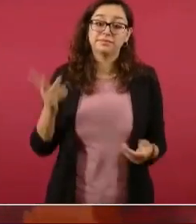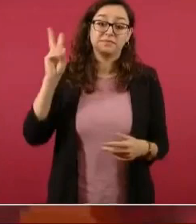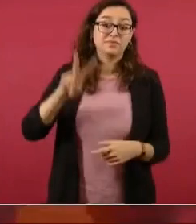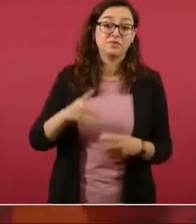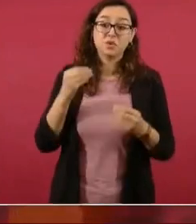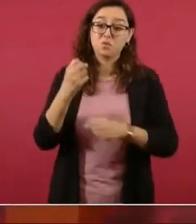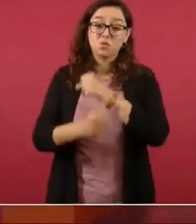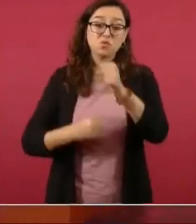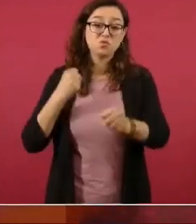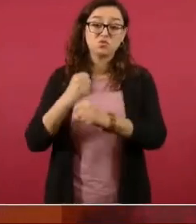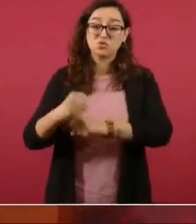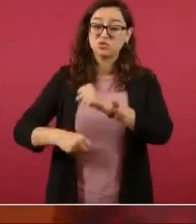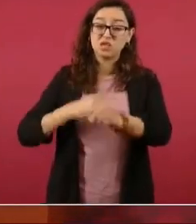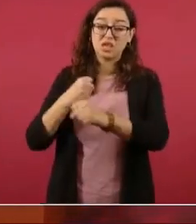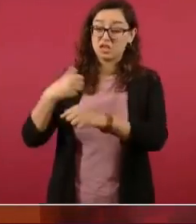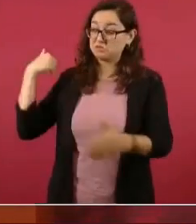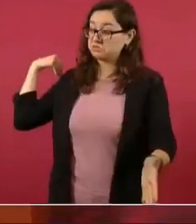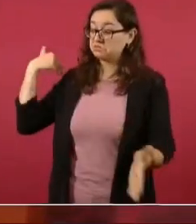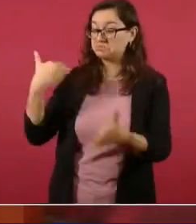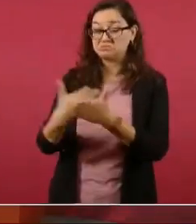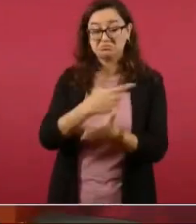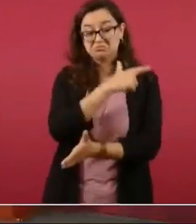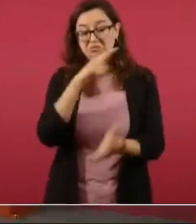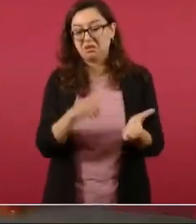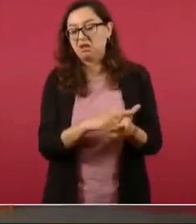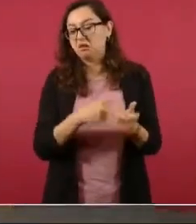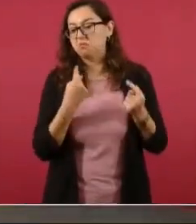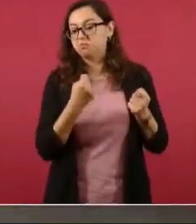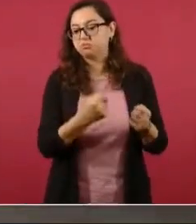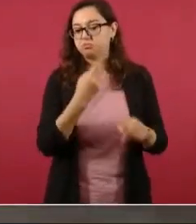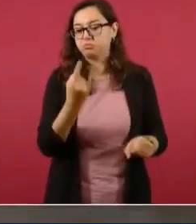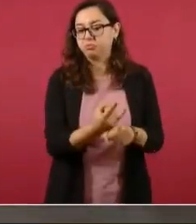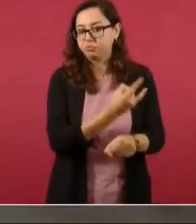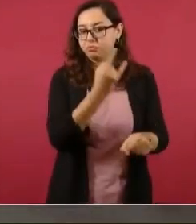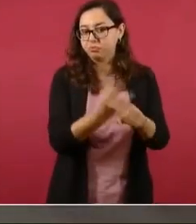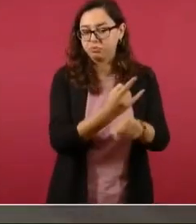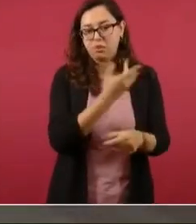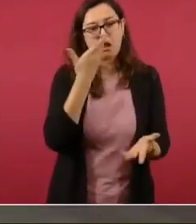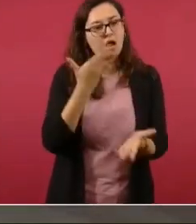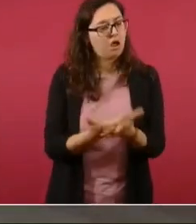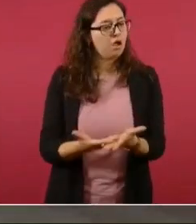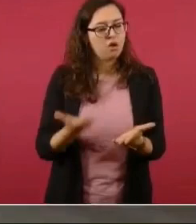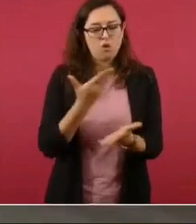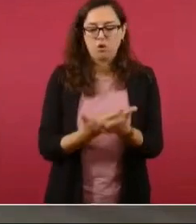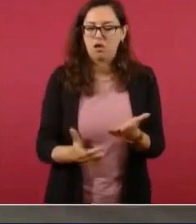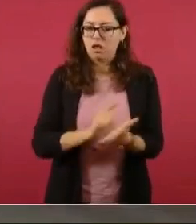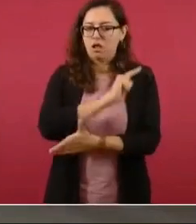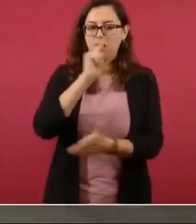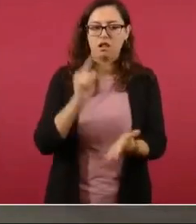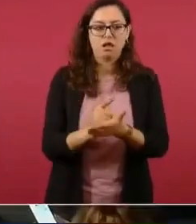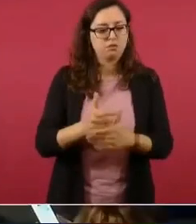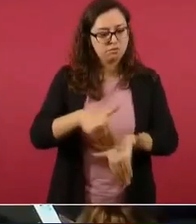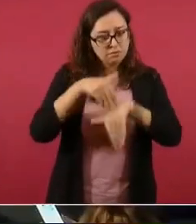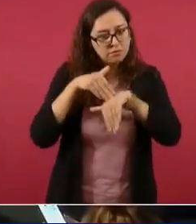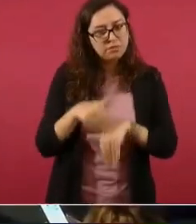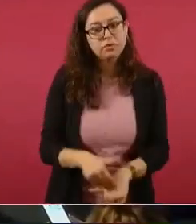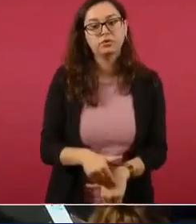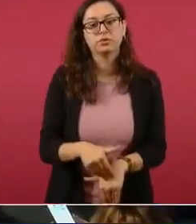Por eso nos ha ayudado mucho aquí el